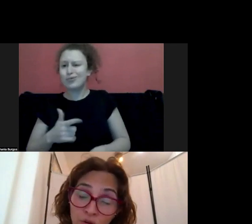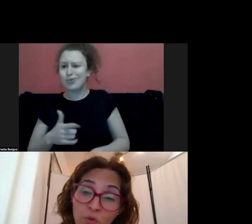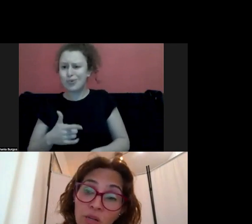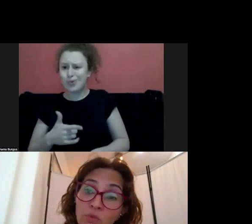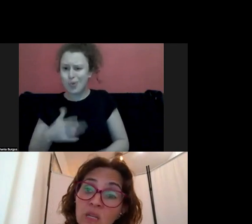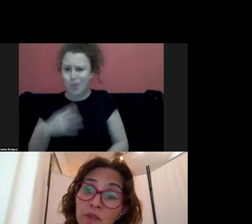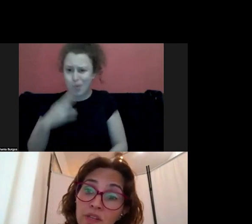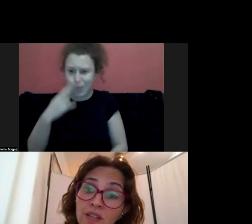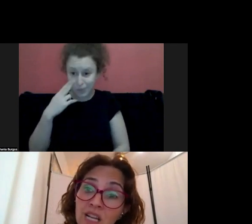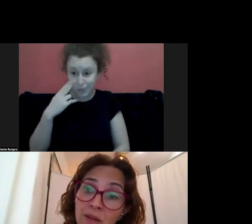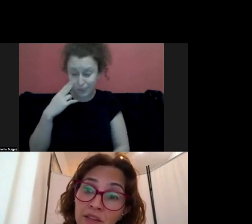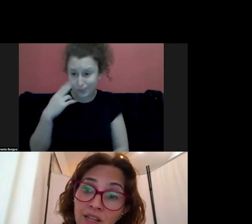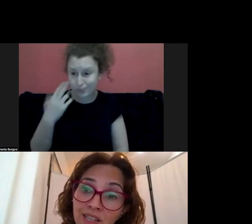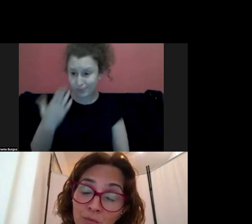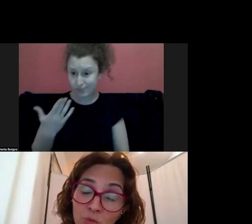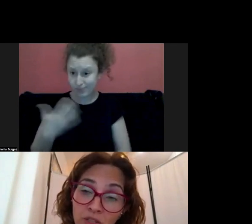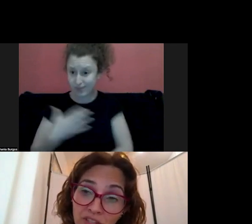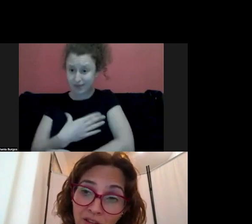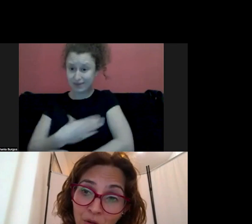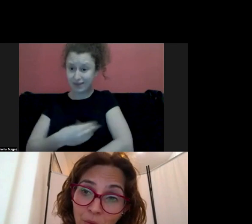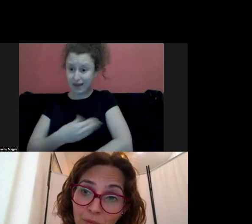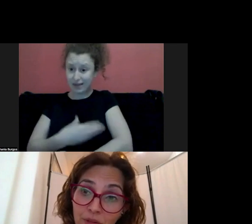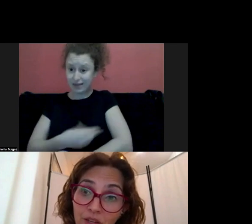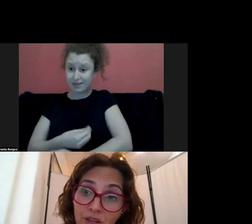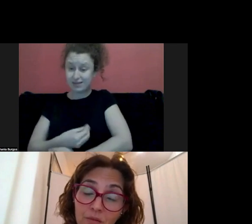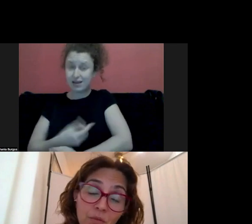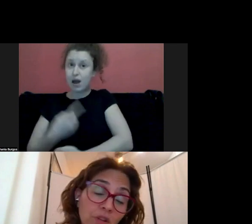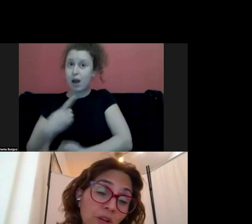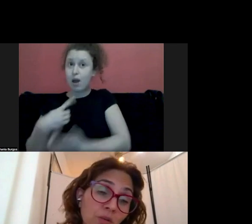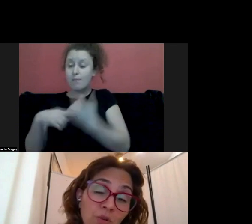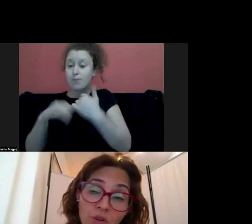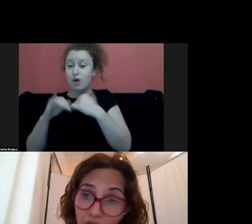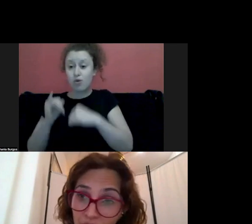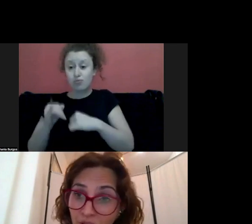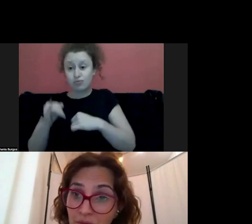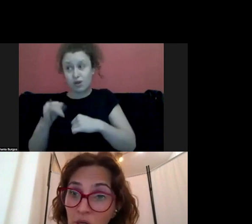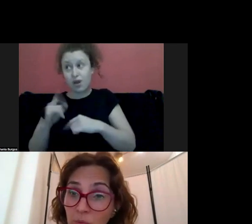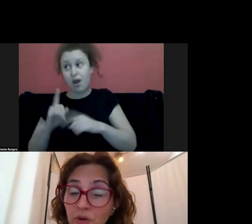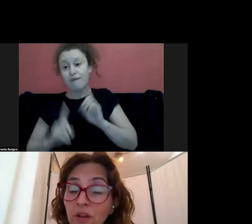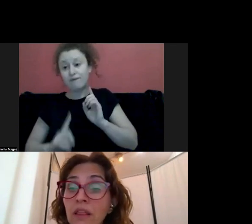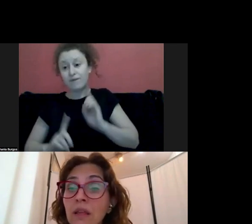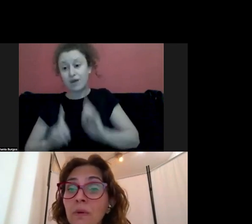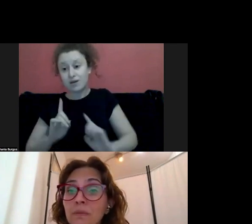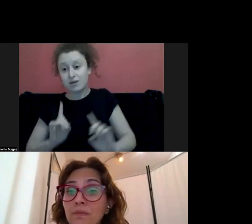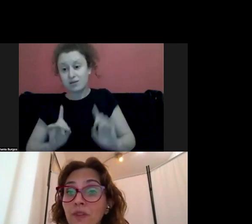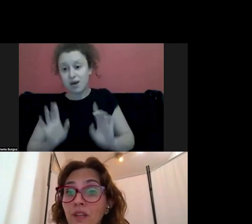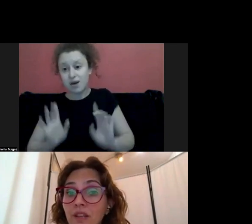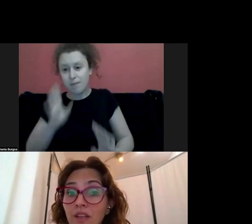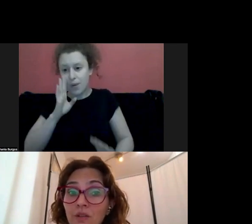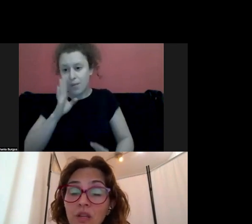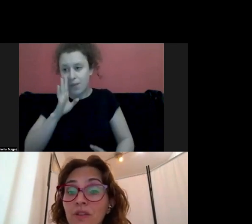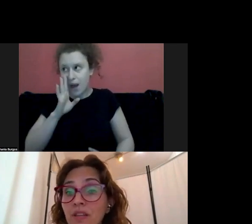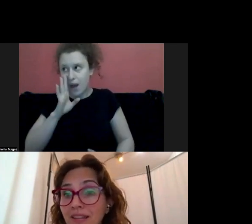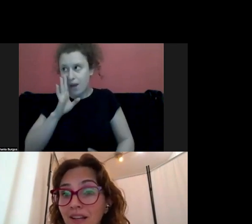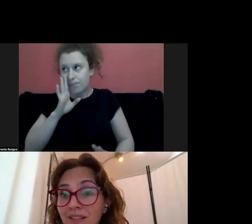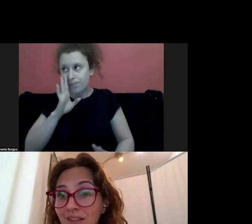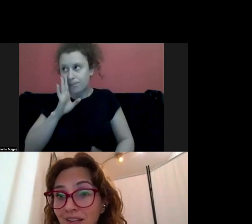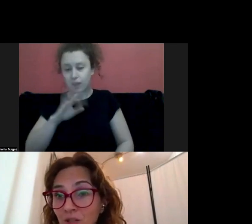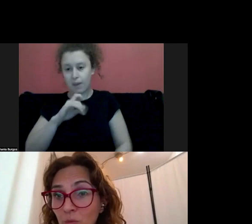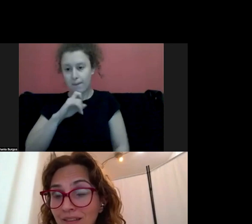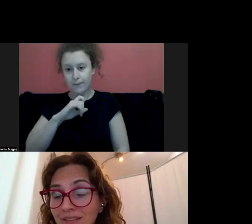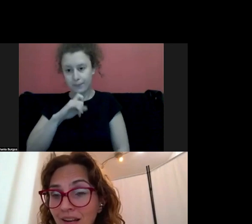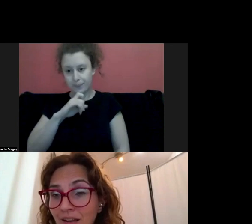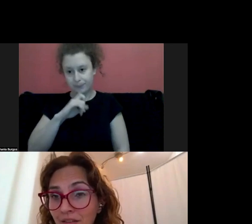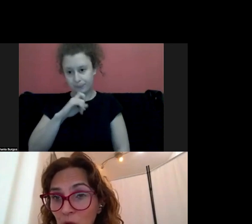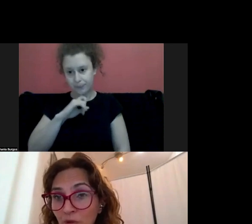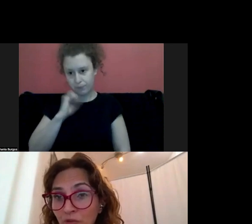lo que ocurre muchas veces es que las madres acabamos mintiendo, porque como nos reciben, y eso también sería interesante que se